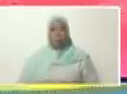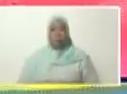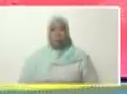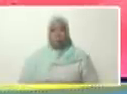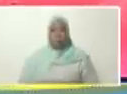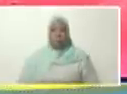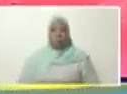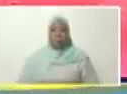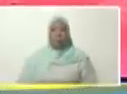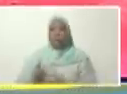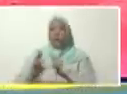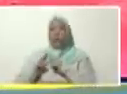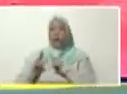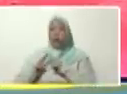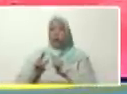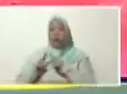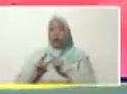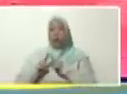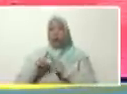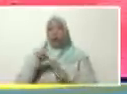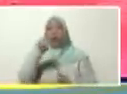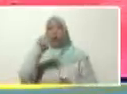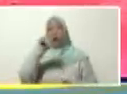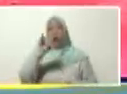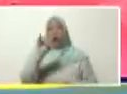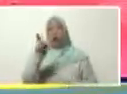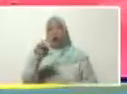conocido como de Gobeya.